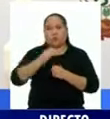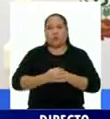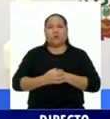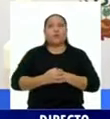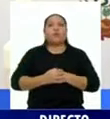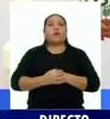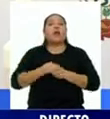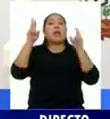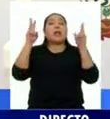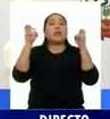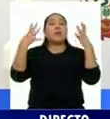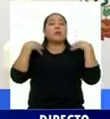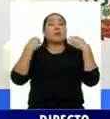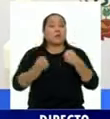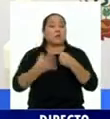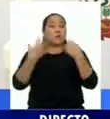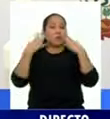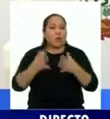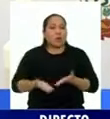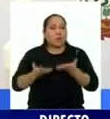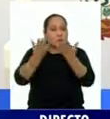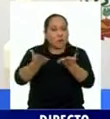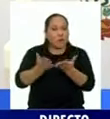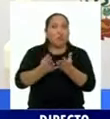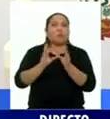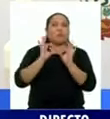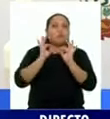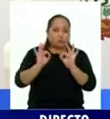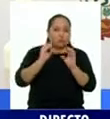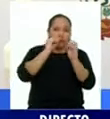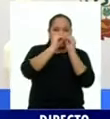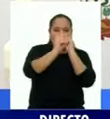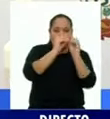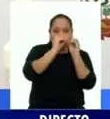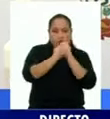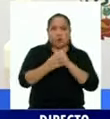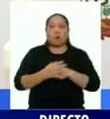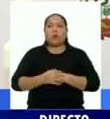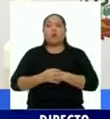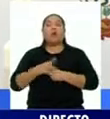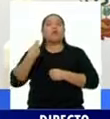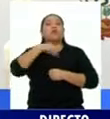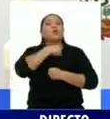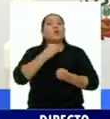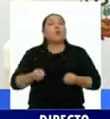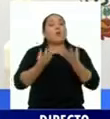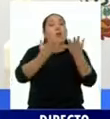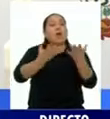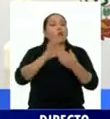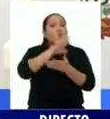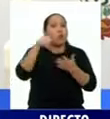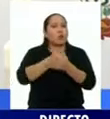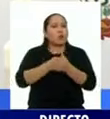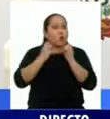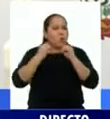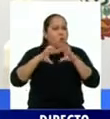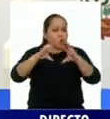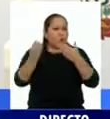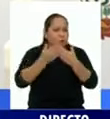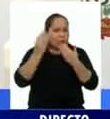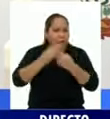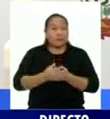El tema de la salud lo estamos dejando básicamente arreglado. Hemos dado todas las facilidades para que en